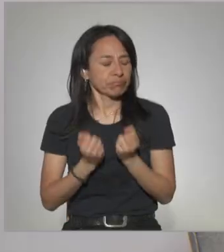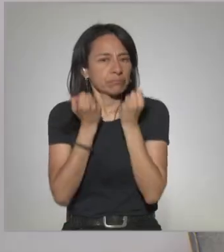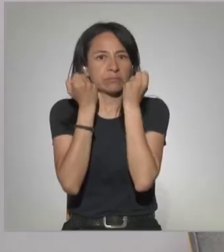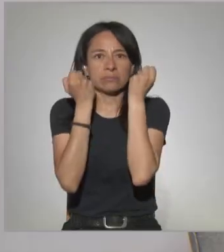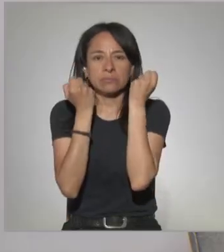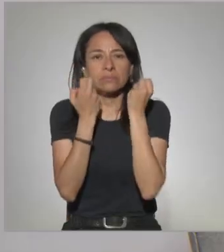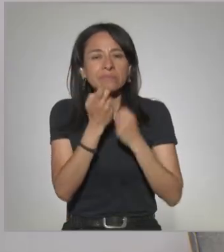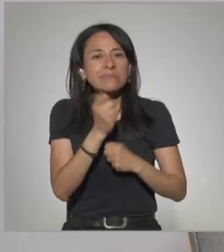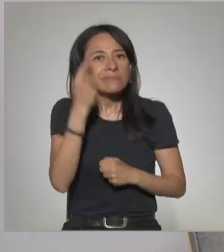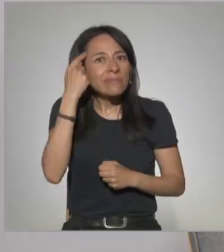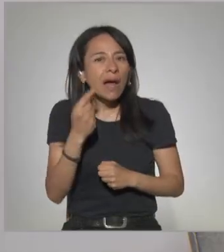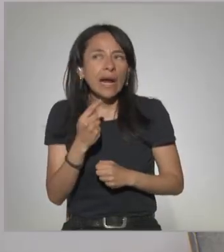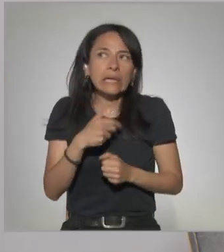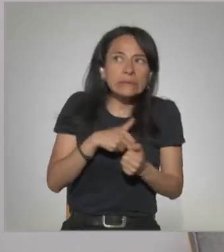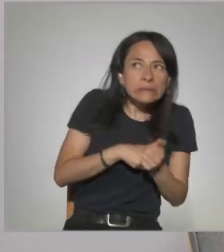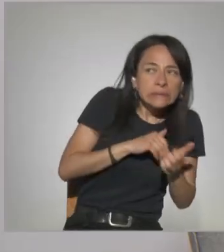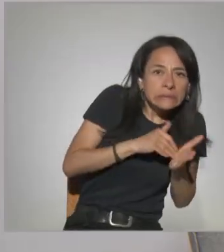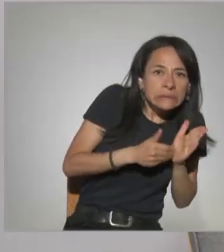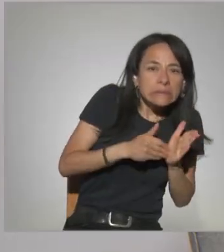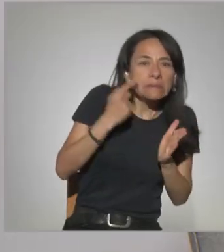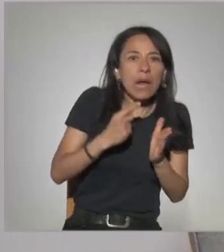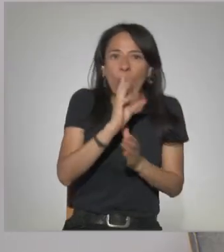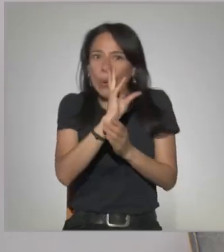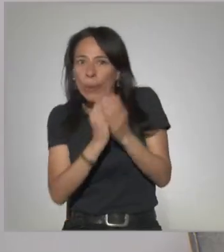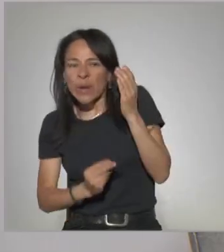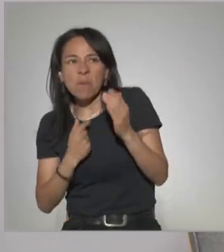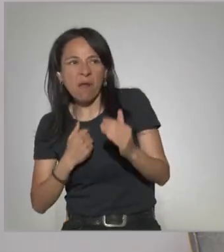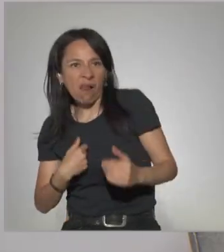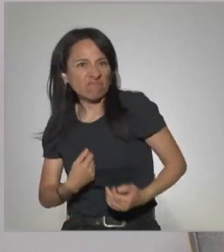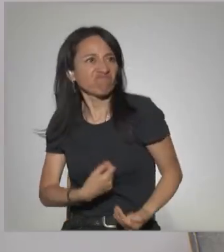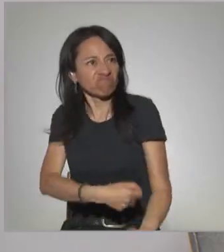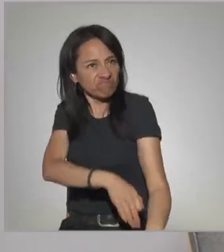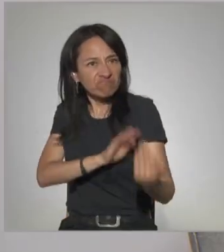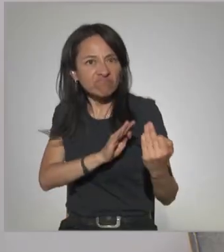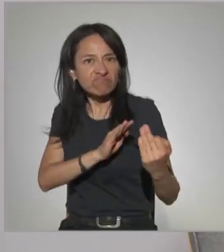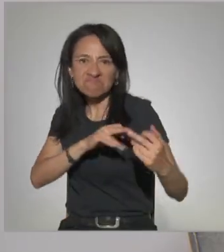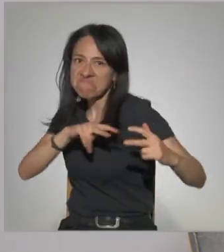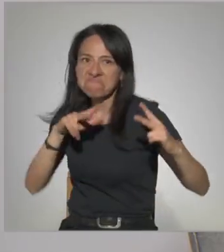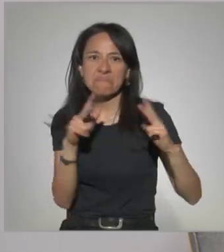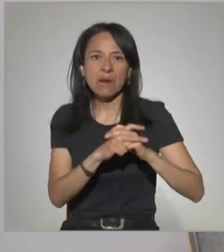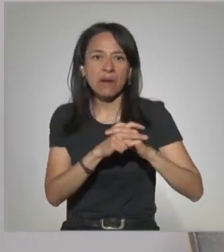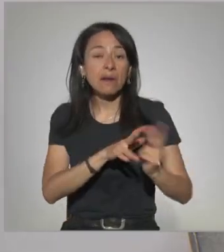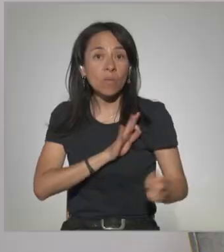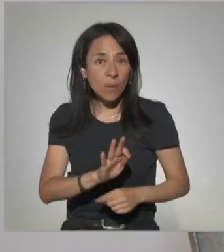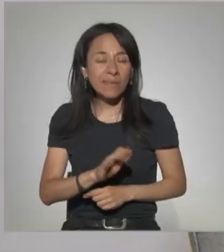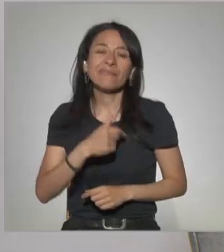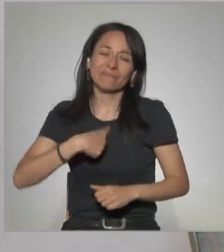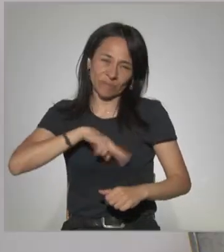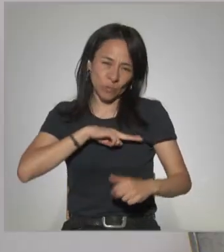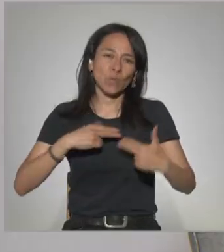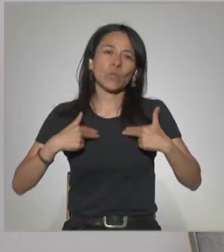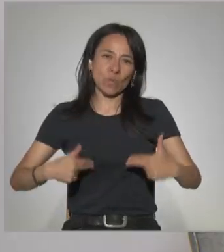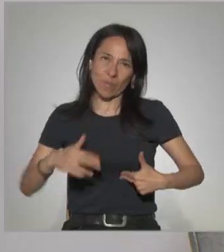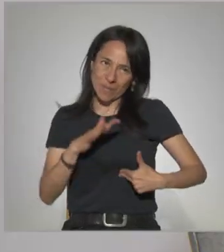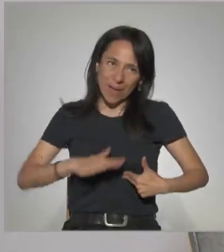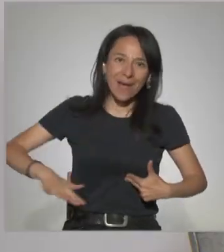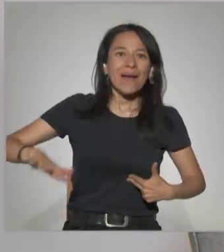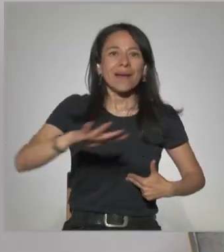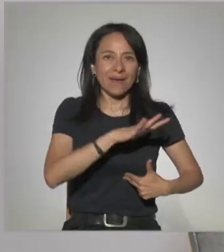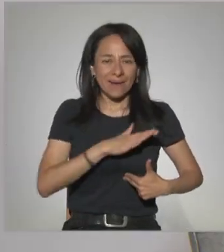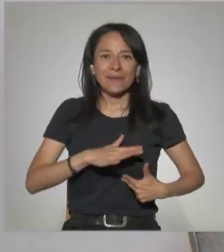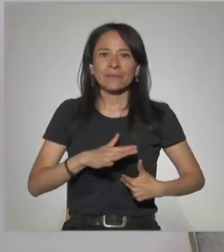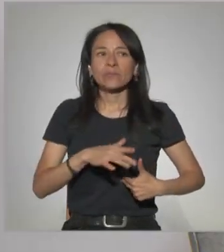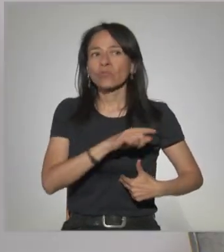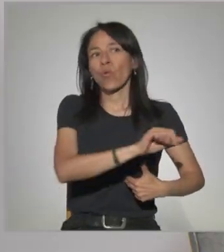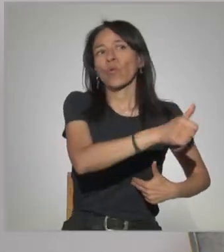ocultarte, huir o pelear. En los seres humanos, como nosotros hemos desarrollado un ambiente mucho más seguro que el resto